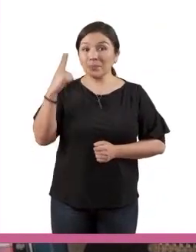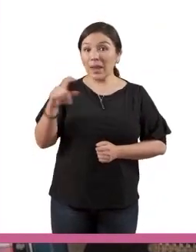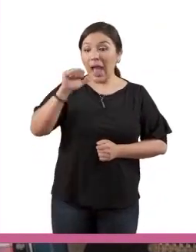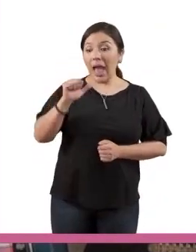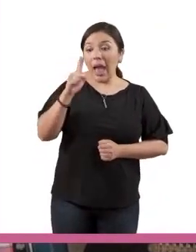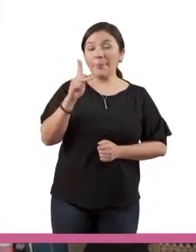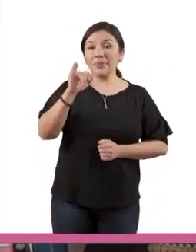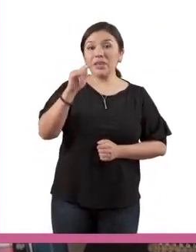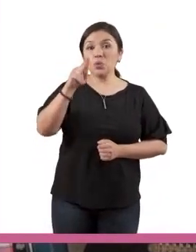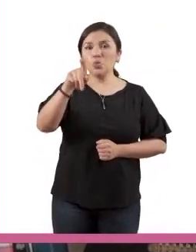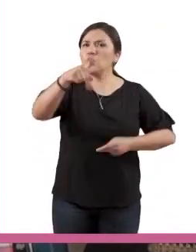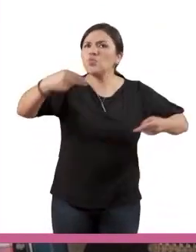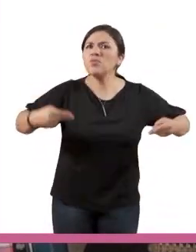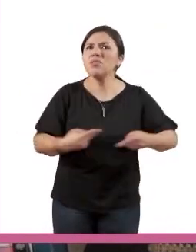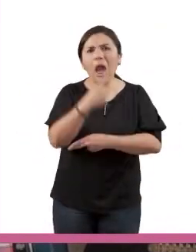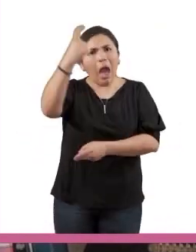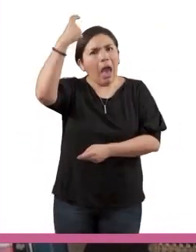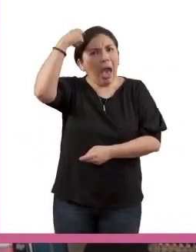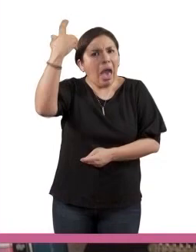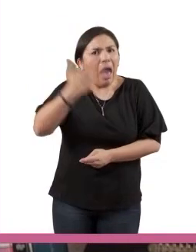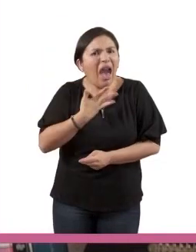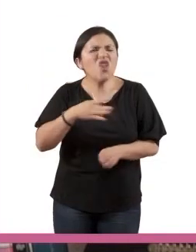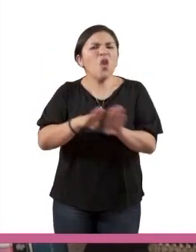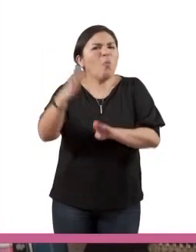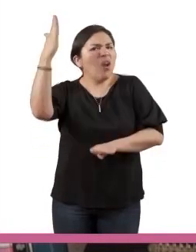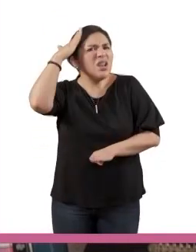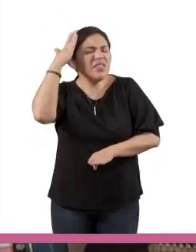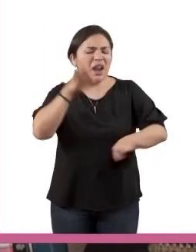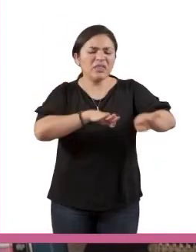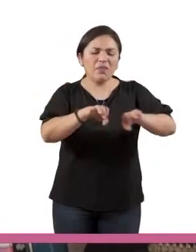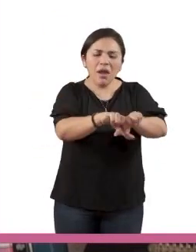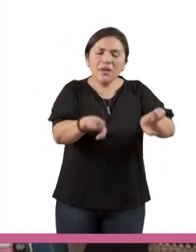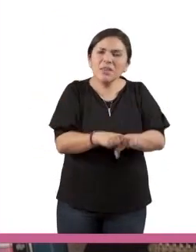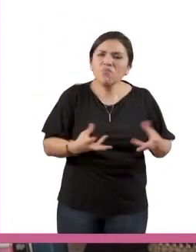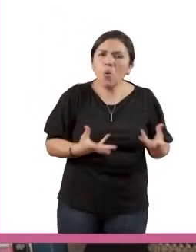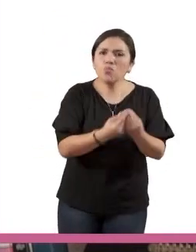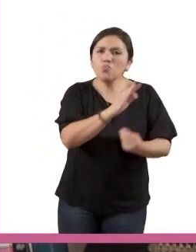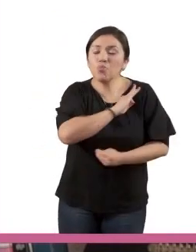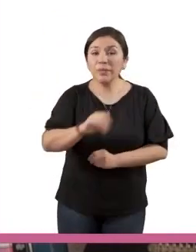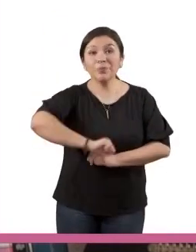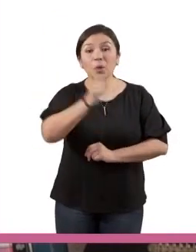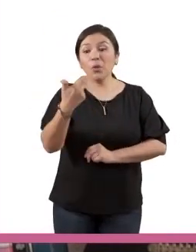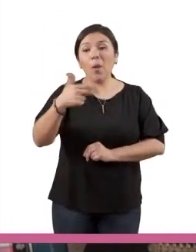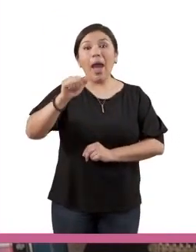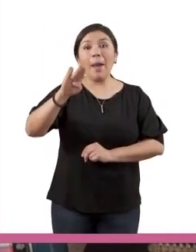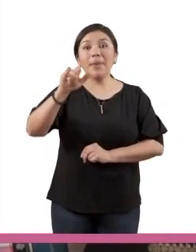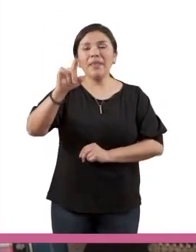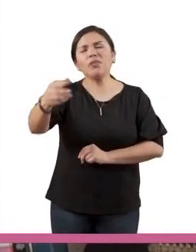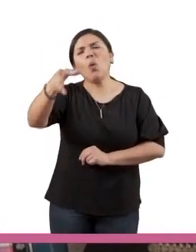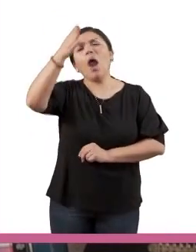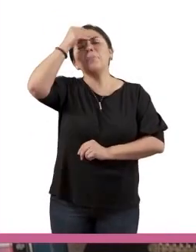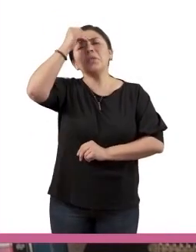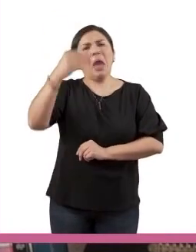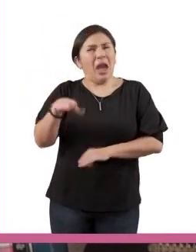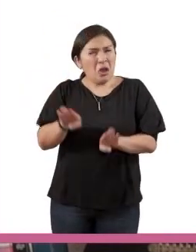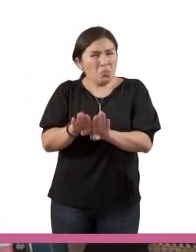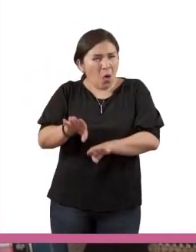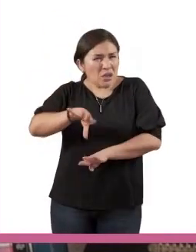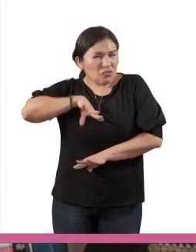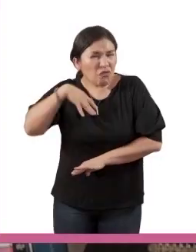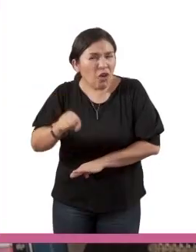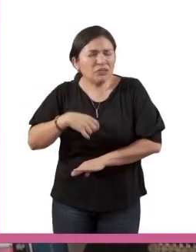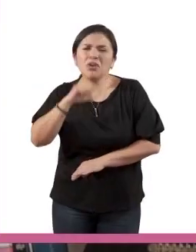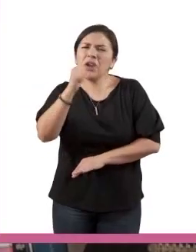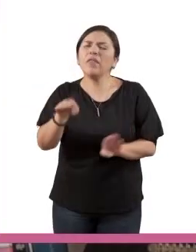Aptitud. Nacimos con ella. Liderazgo, trabajo en equipo. Habilidad. La aprendimos sin esfuerzo.